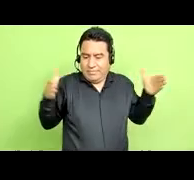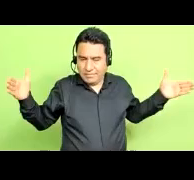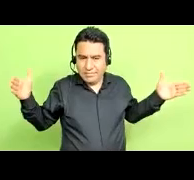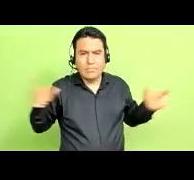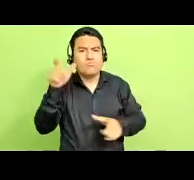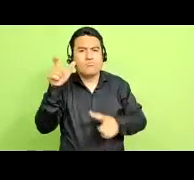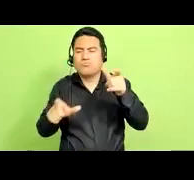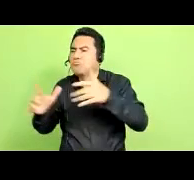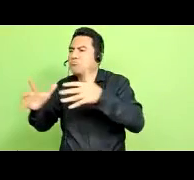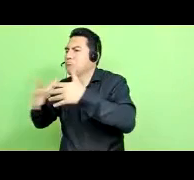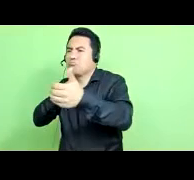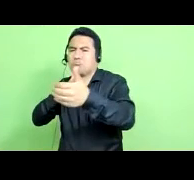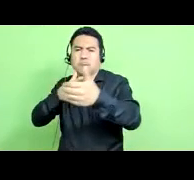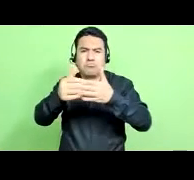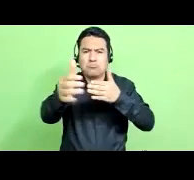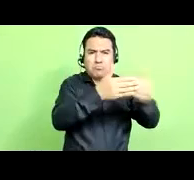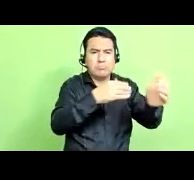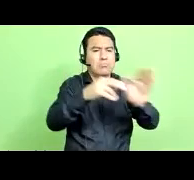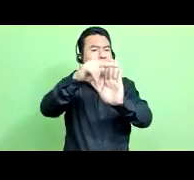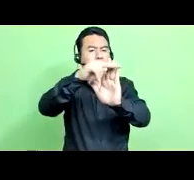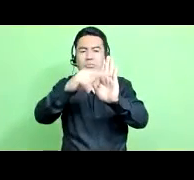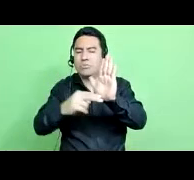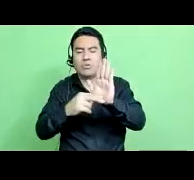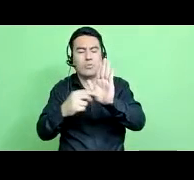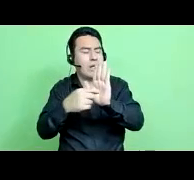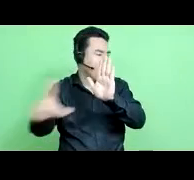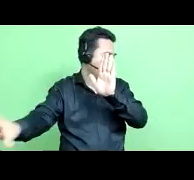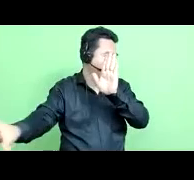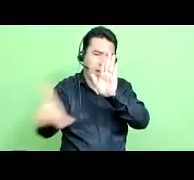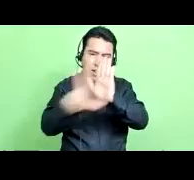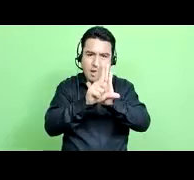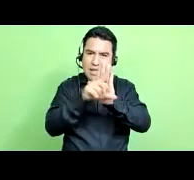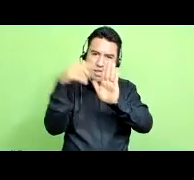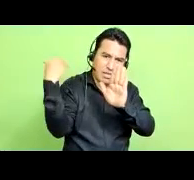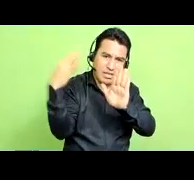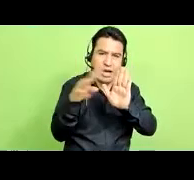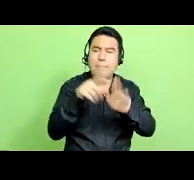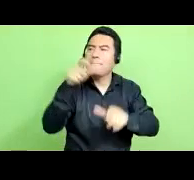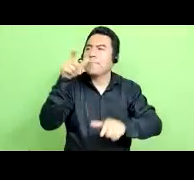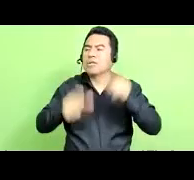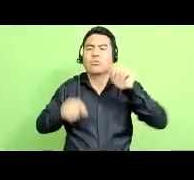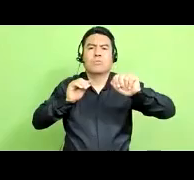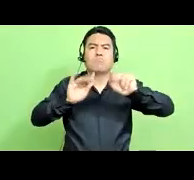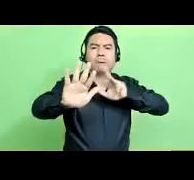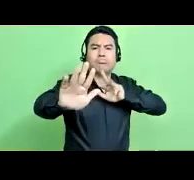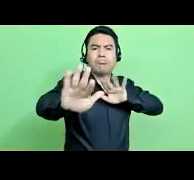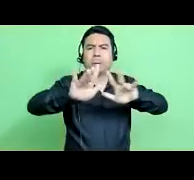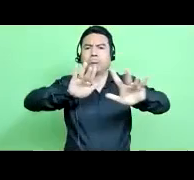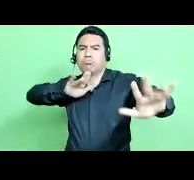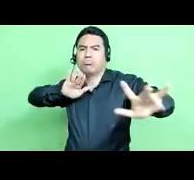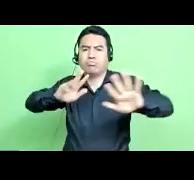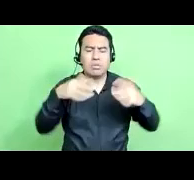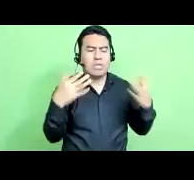efectivamente ya está normado no tardará dependiendo la cantidad del flujo peatonal es de evacuación